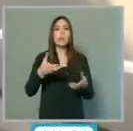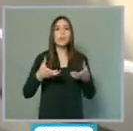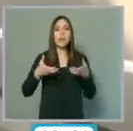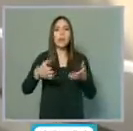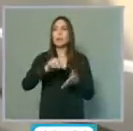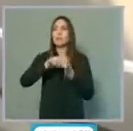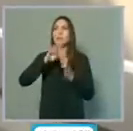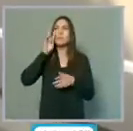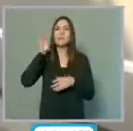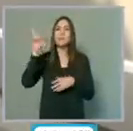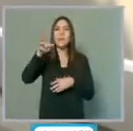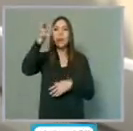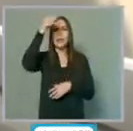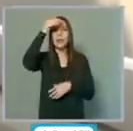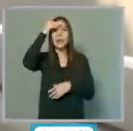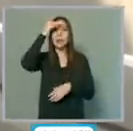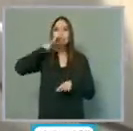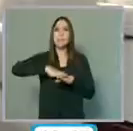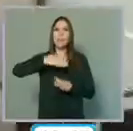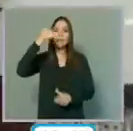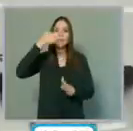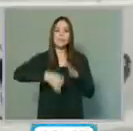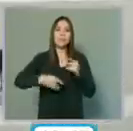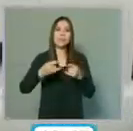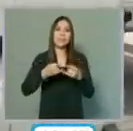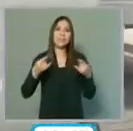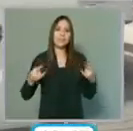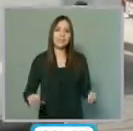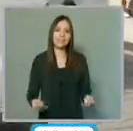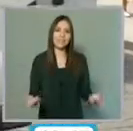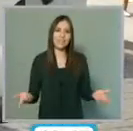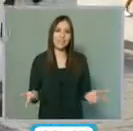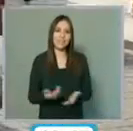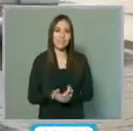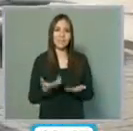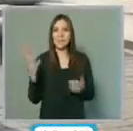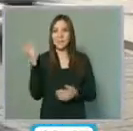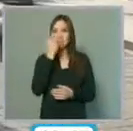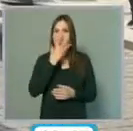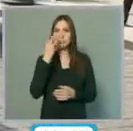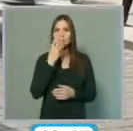aprenderá un poquito de historia. ¡Ay, ay, ay! Ojitos pajaritos, pero qué